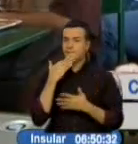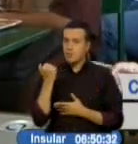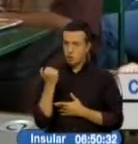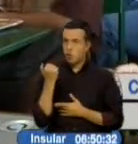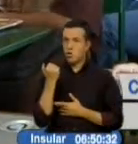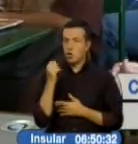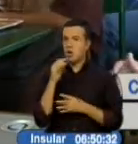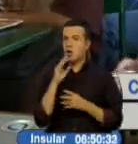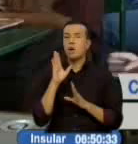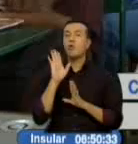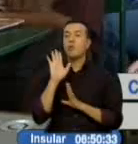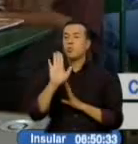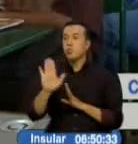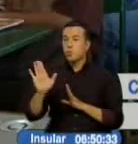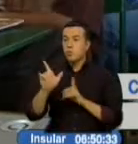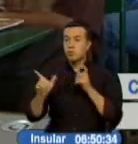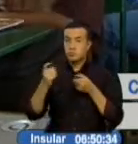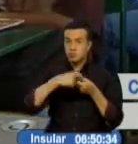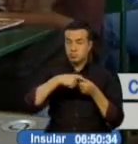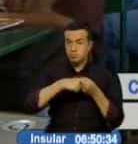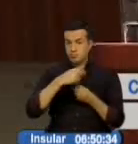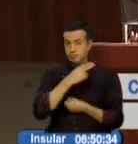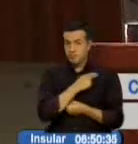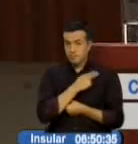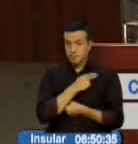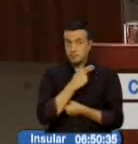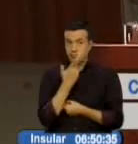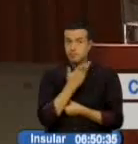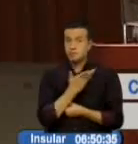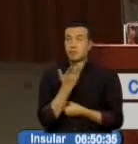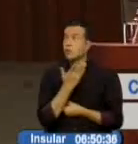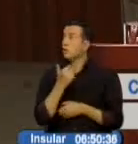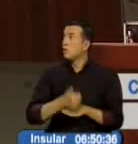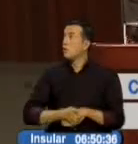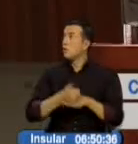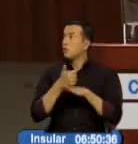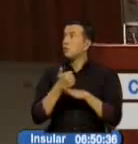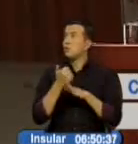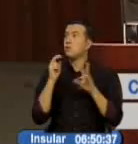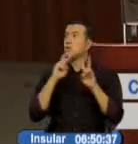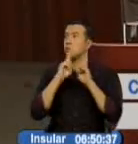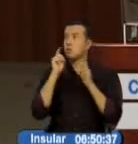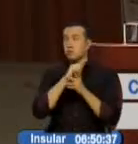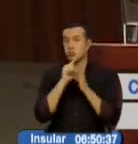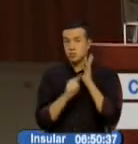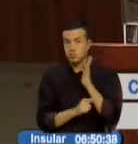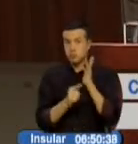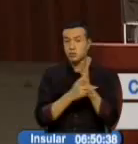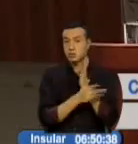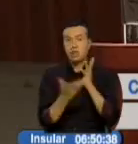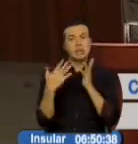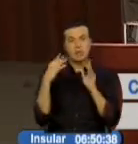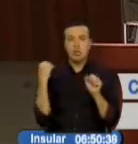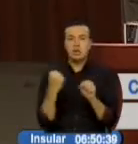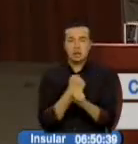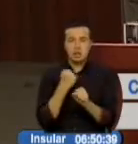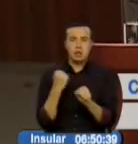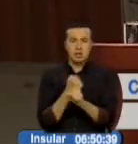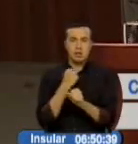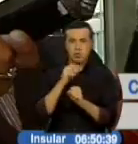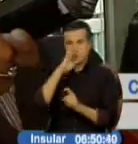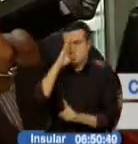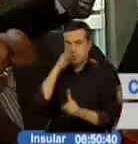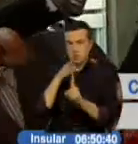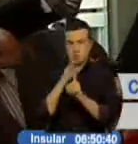los mecanismos de ingreso a las universidades. Para esto, las autoridades relacionadas con esta área ya trabajan en este